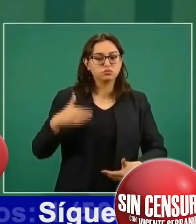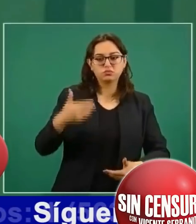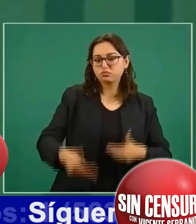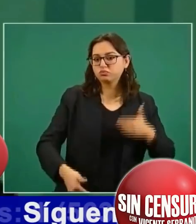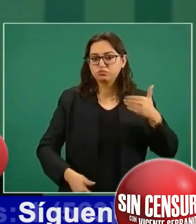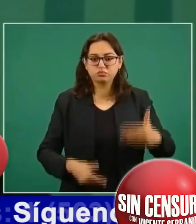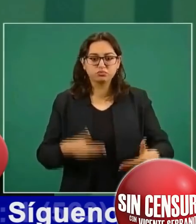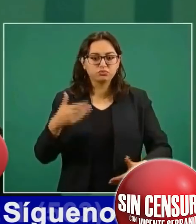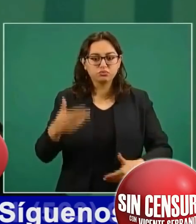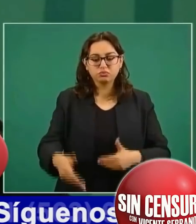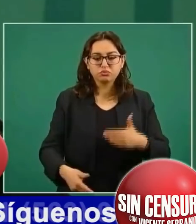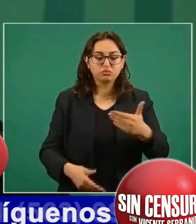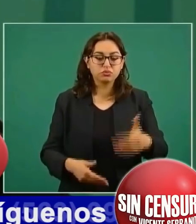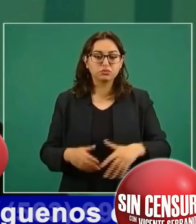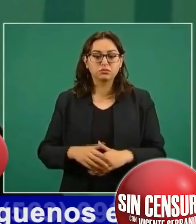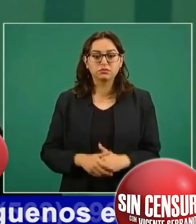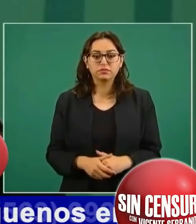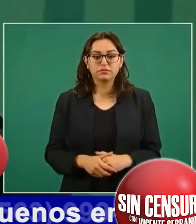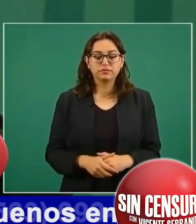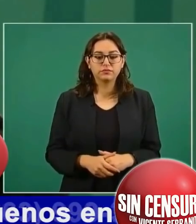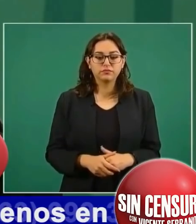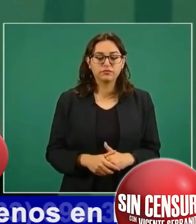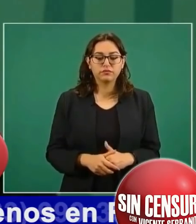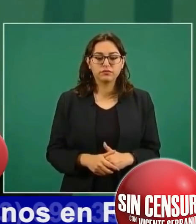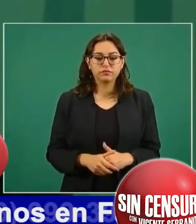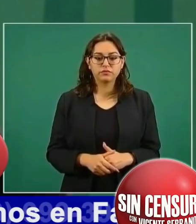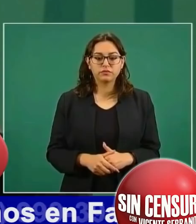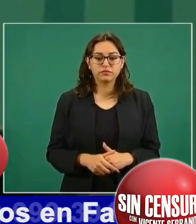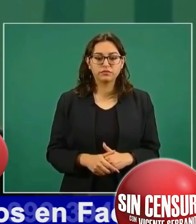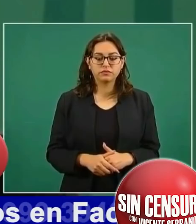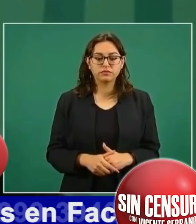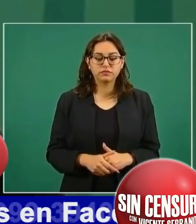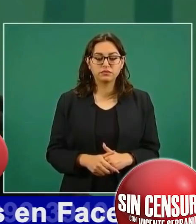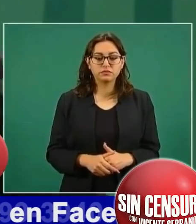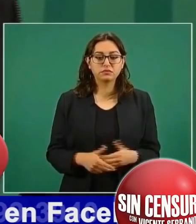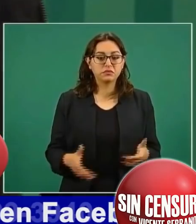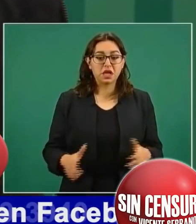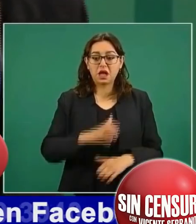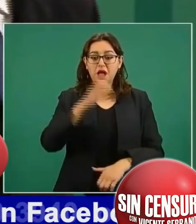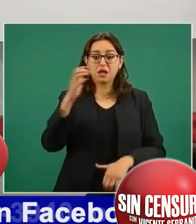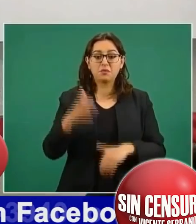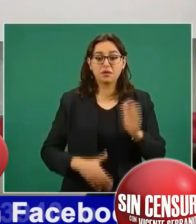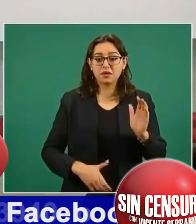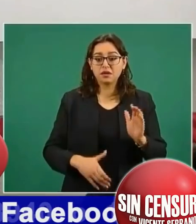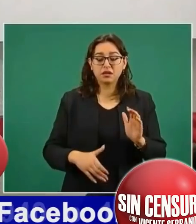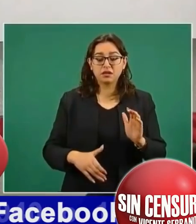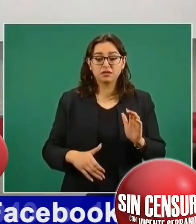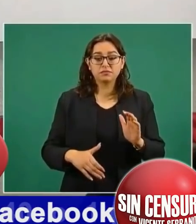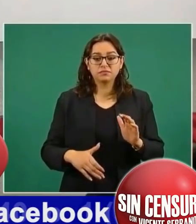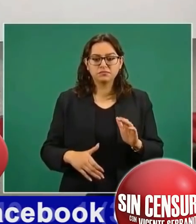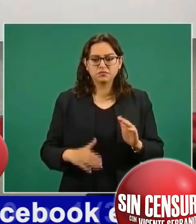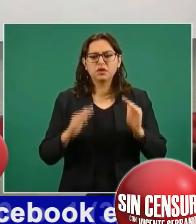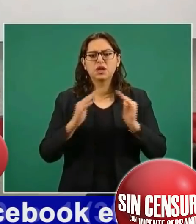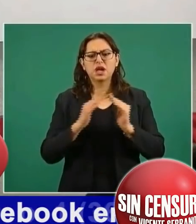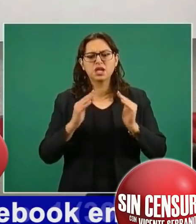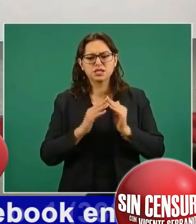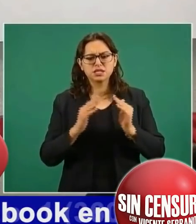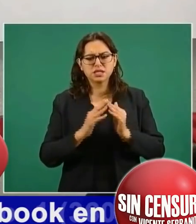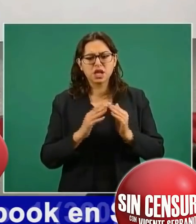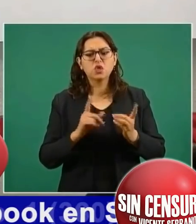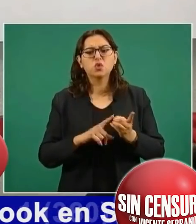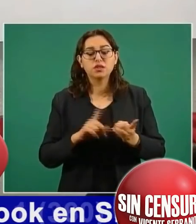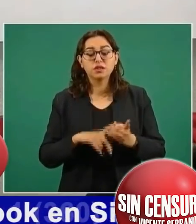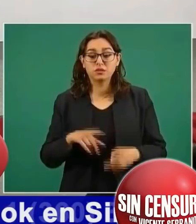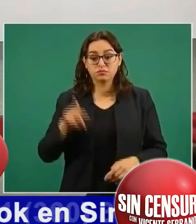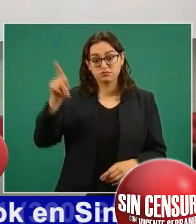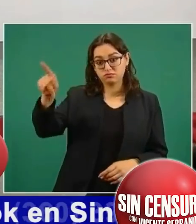sigue, y termina viviendo en una residencia en las lomas de